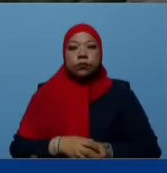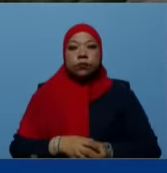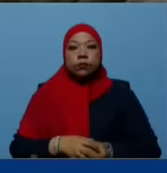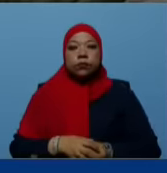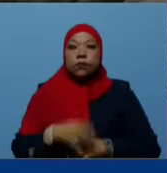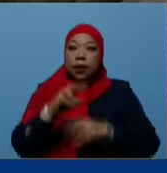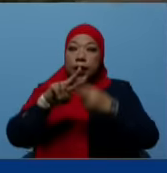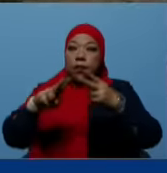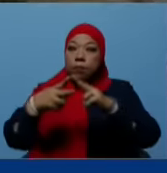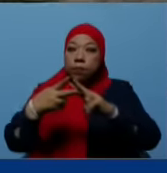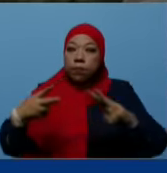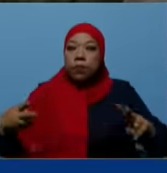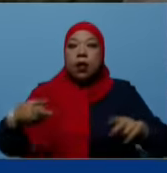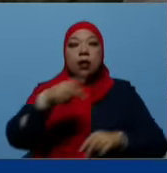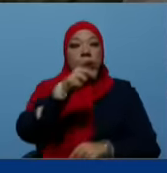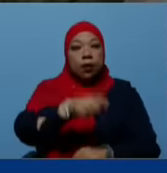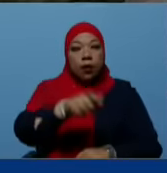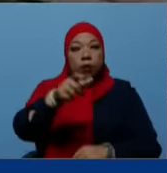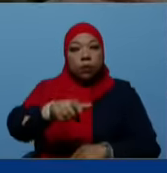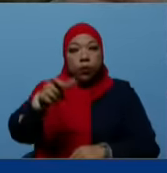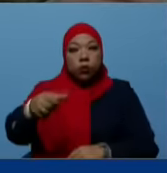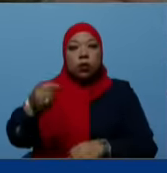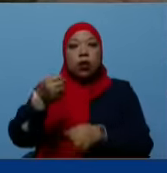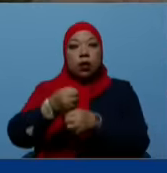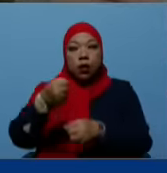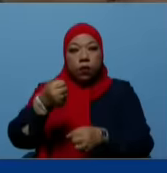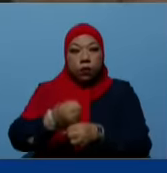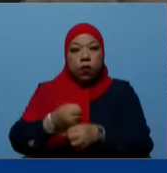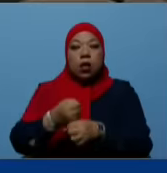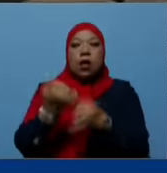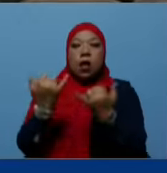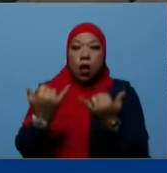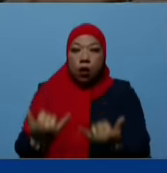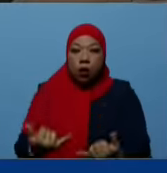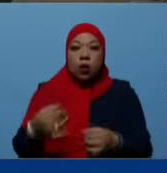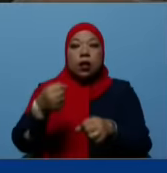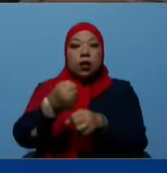en paz. Venezuela está en paz trabajando.